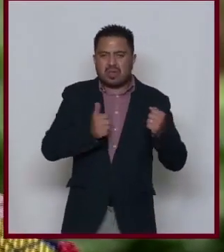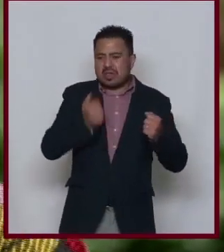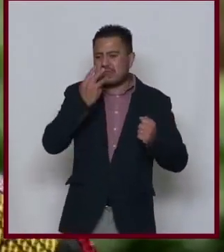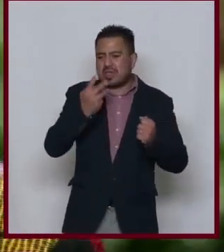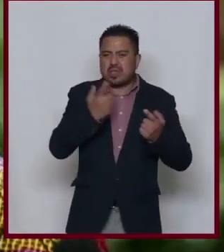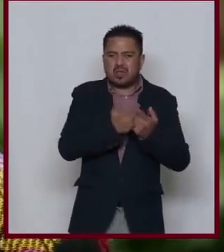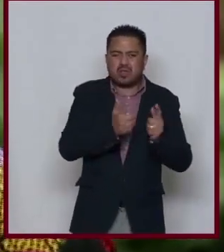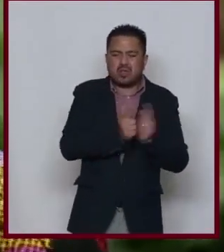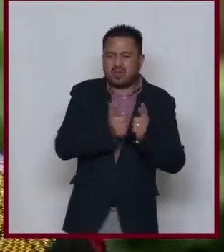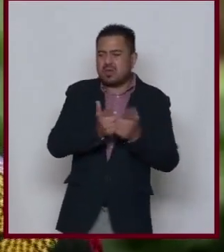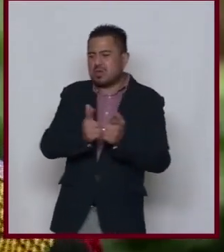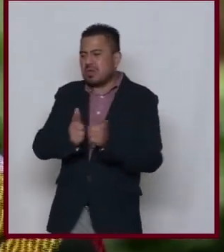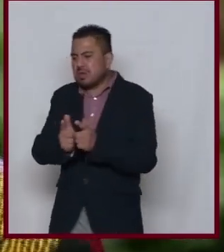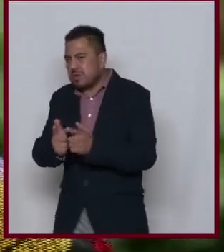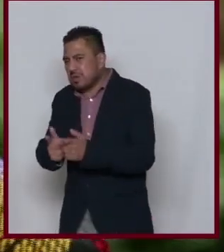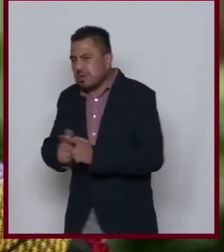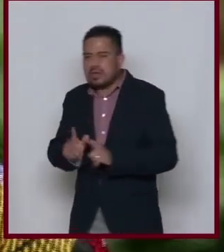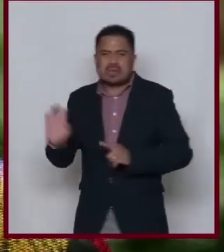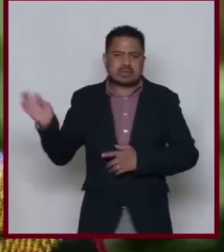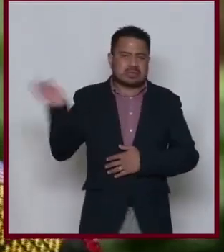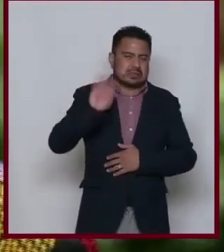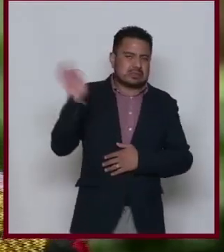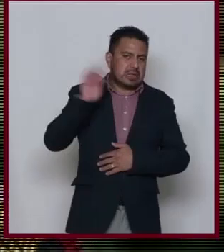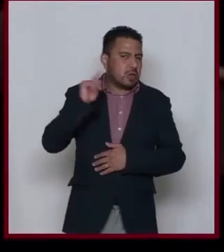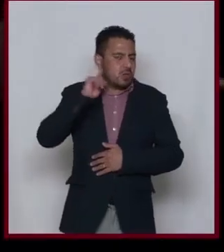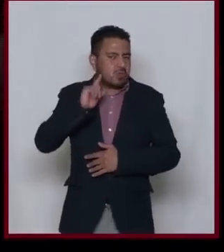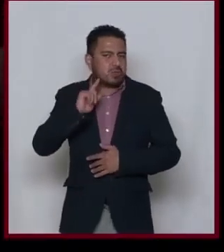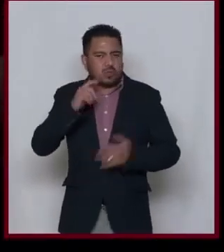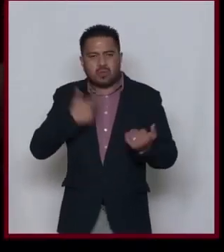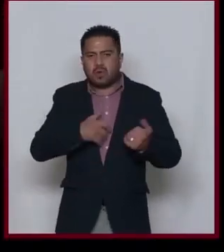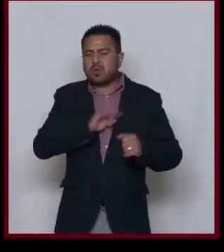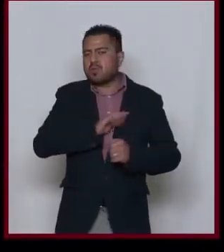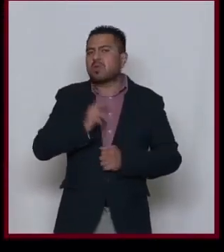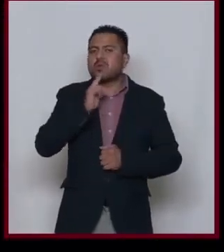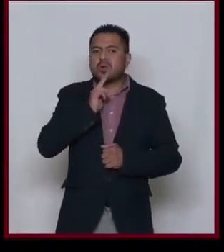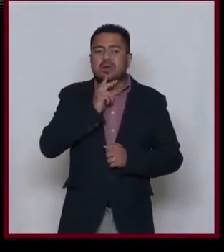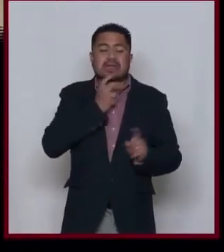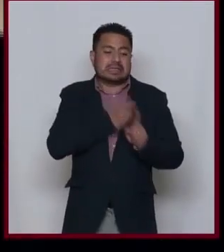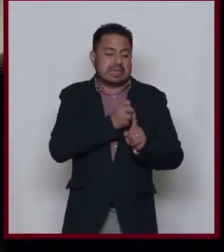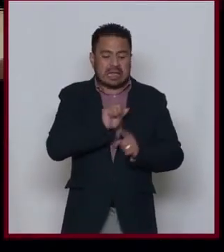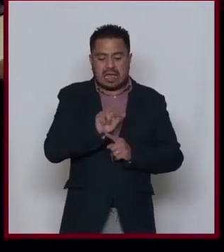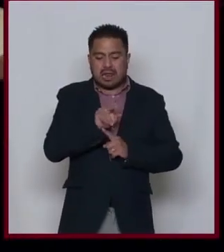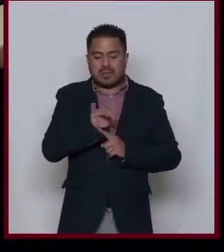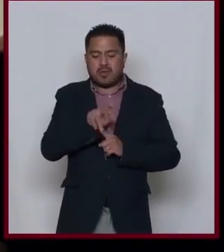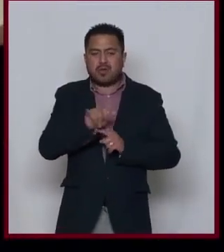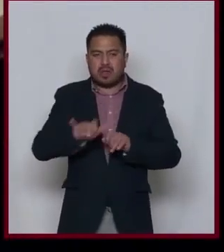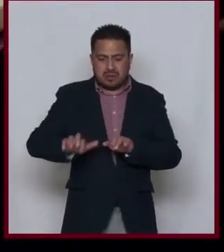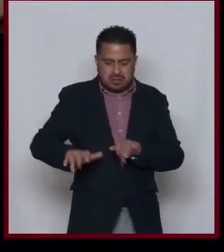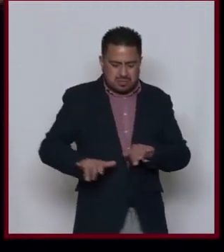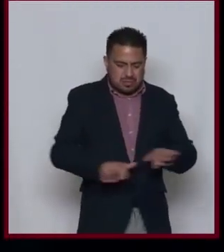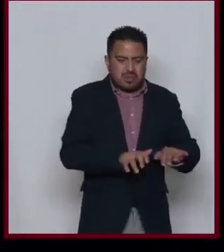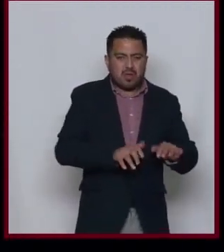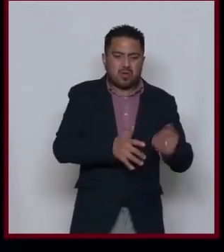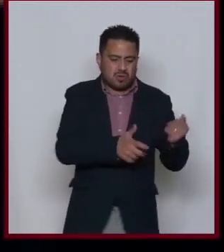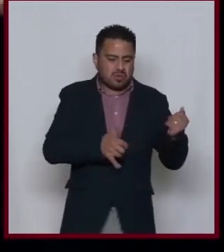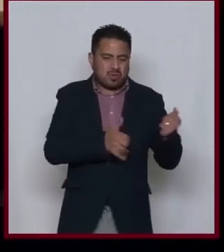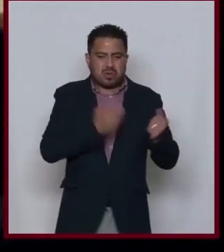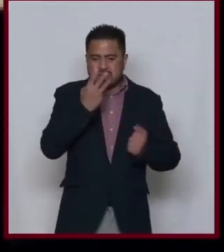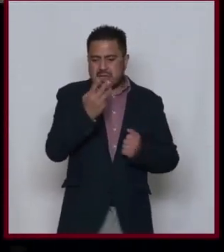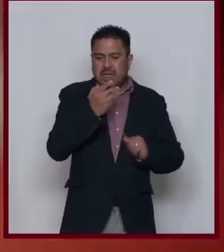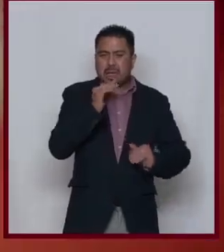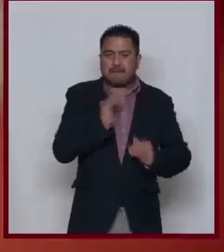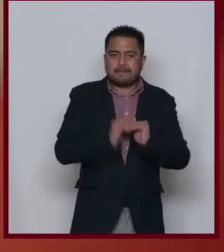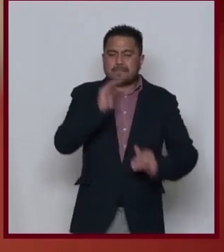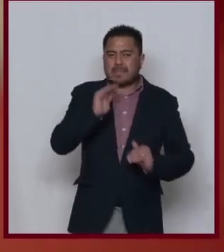o más notas que se relacionan según la escala musical que se use. La armonía se basa en el uso de acordes, que son grupos de 3 o